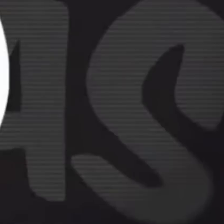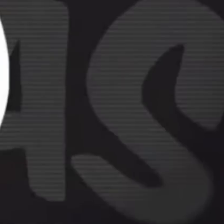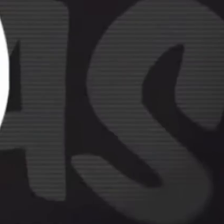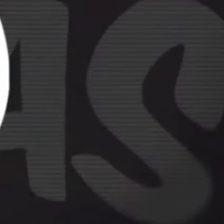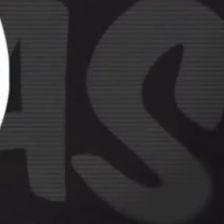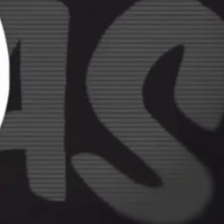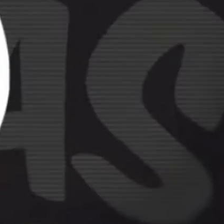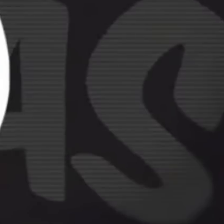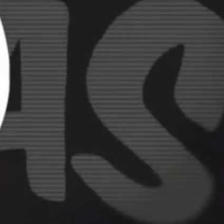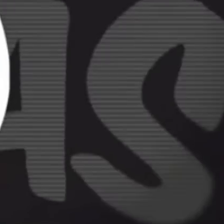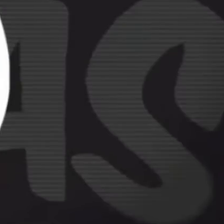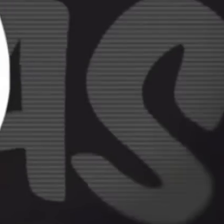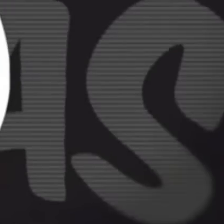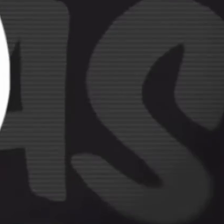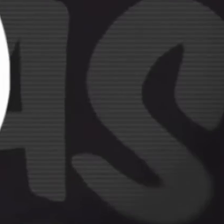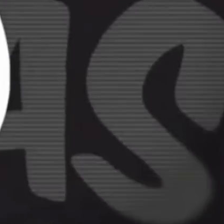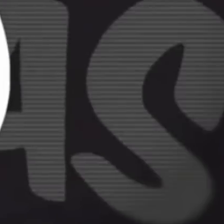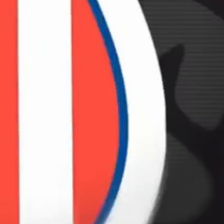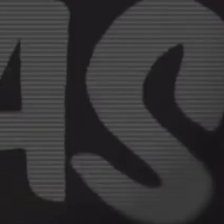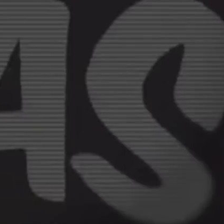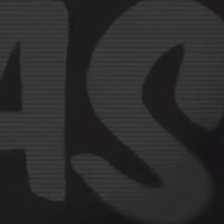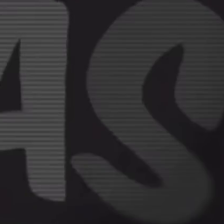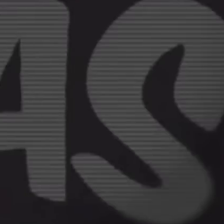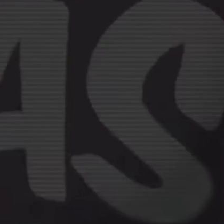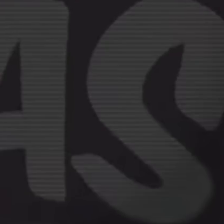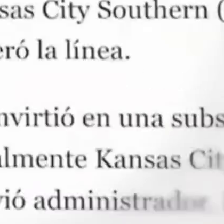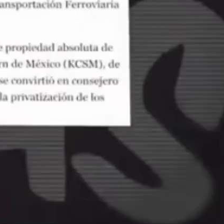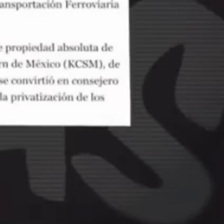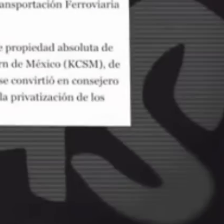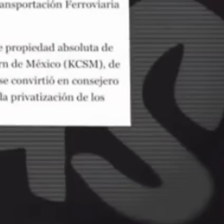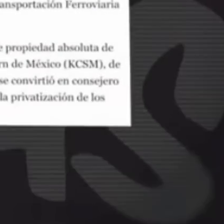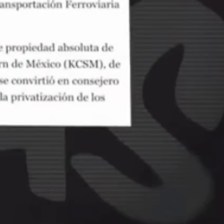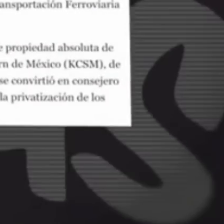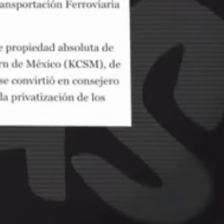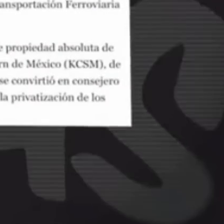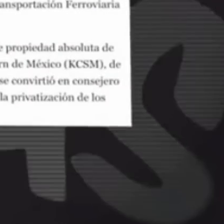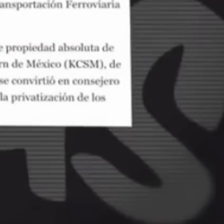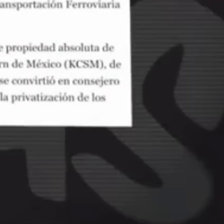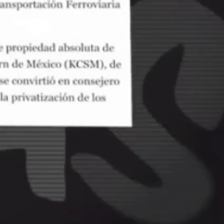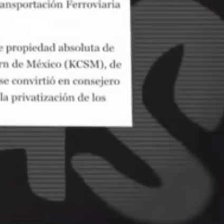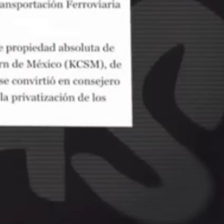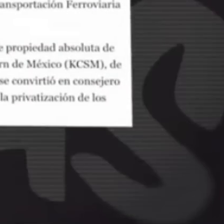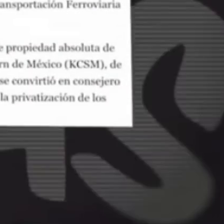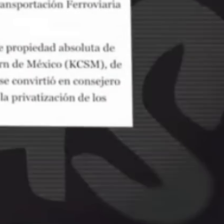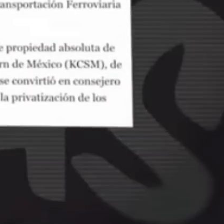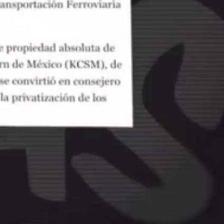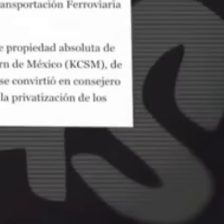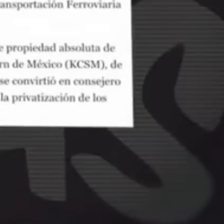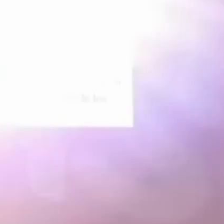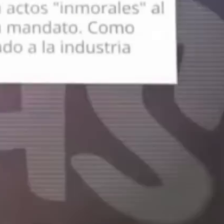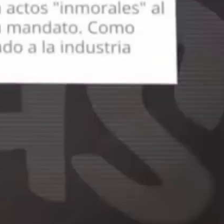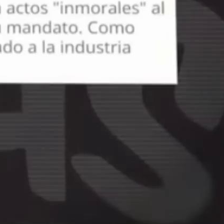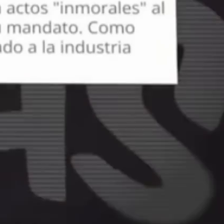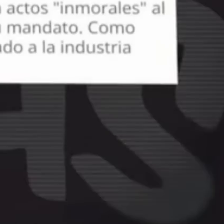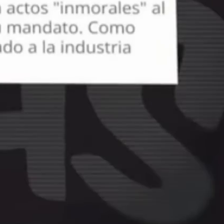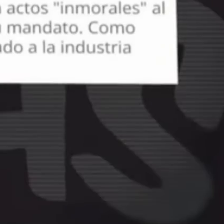Grupo Ferroviario Mexicano, empresa filial de Union Pacific, en la que Ernesto Zedillo participó en su consejo de administración tras finalizar su presidencia,